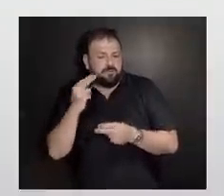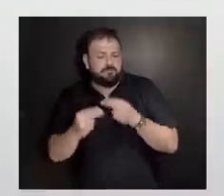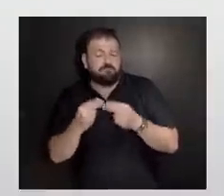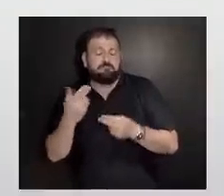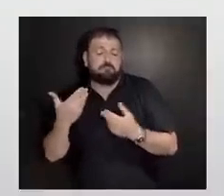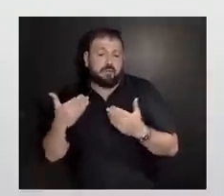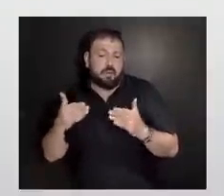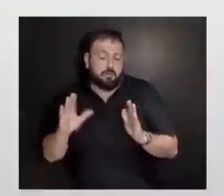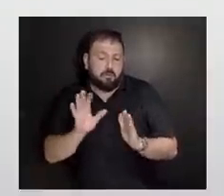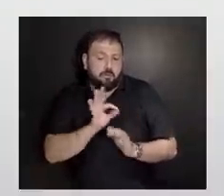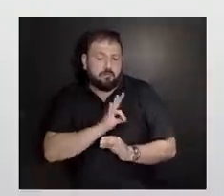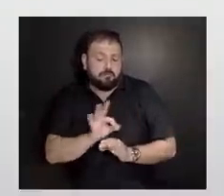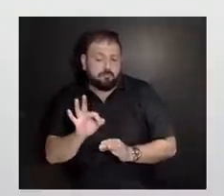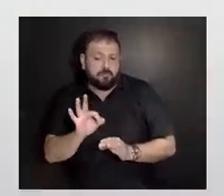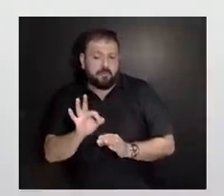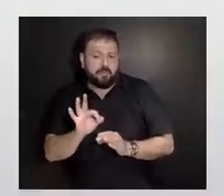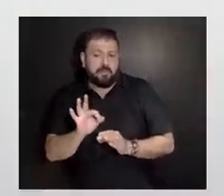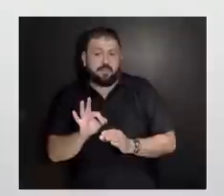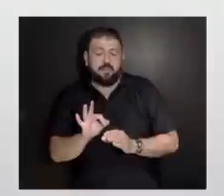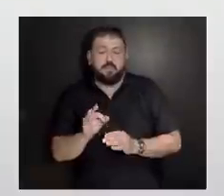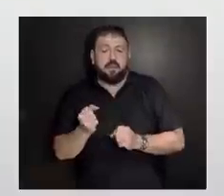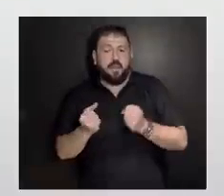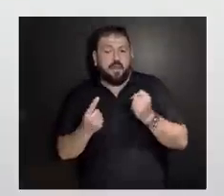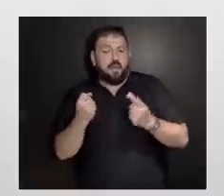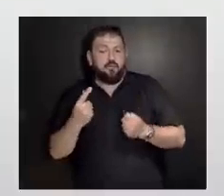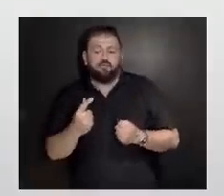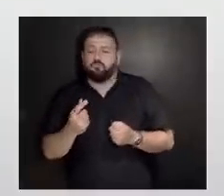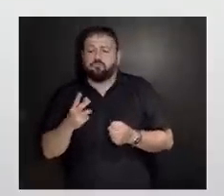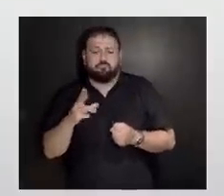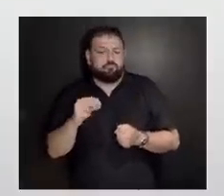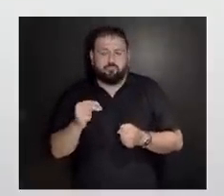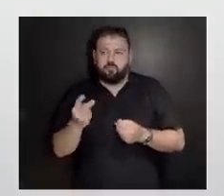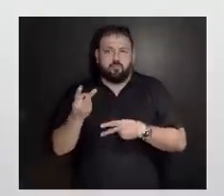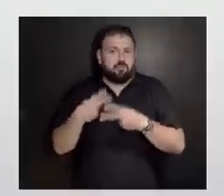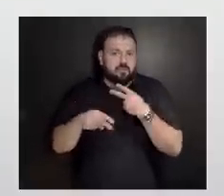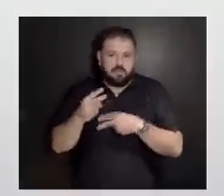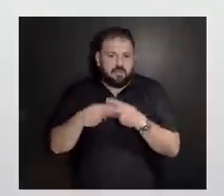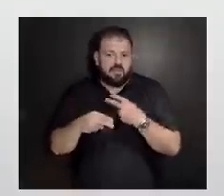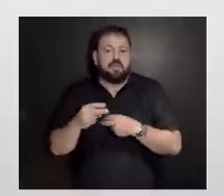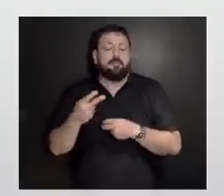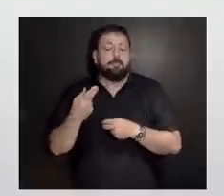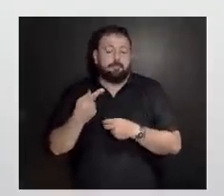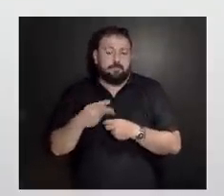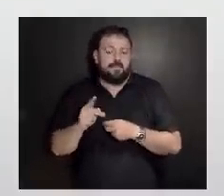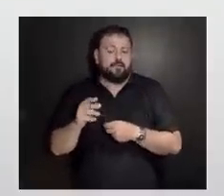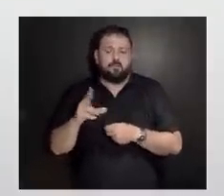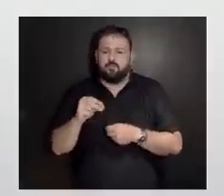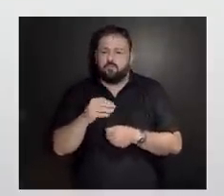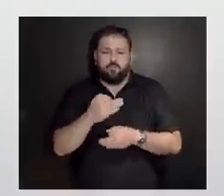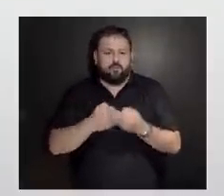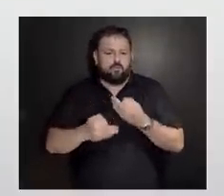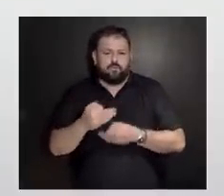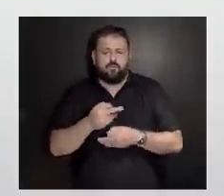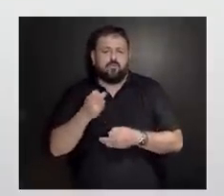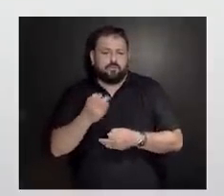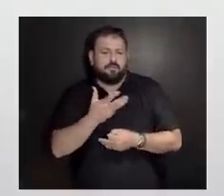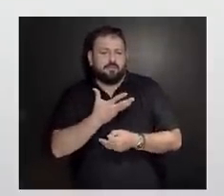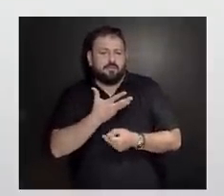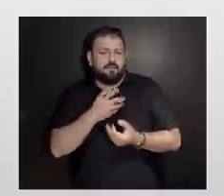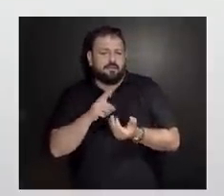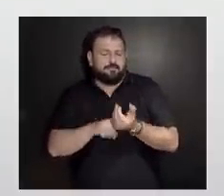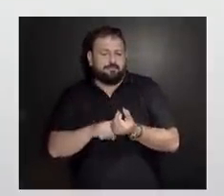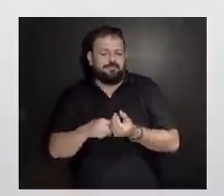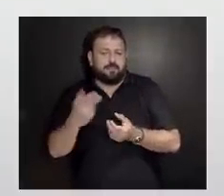mejor pues de alguna manera no van a estar presentes en la mayoría de la población, porque no todos van a tener como esta alteración o esta